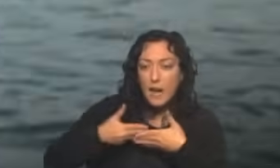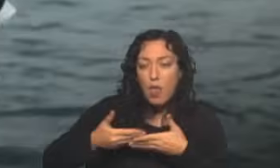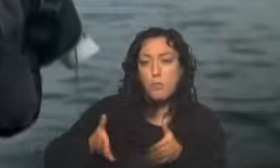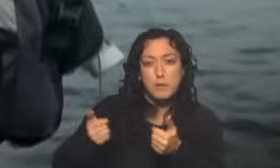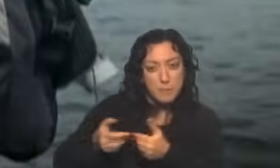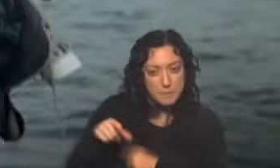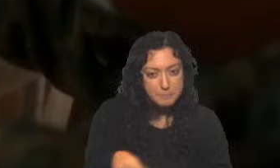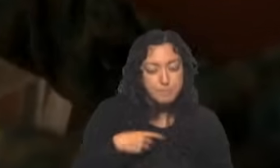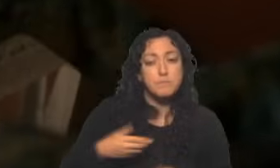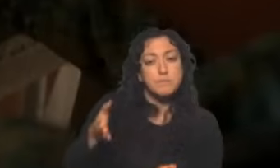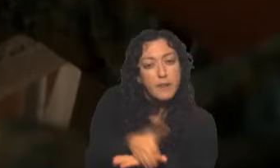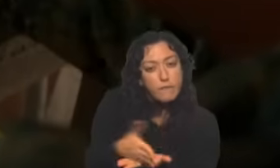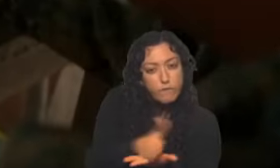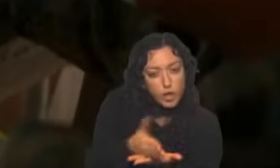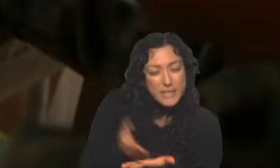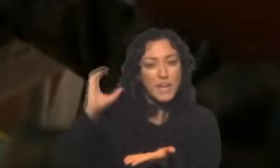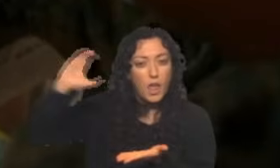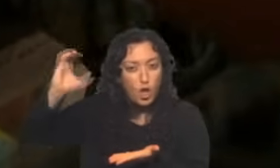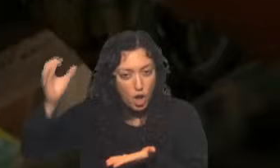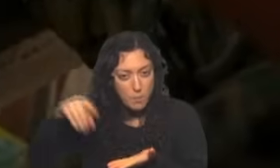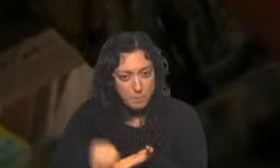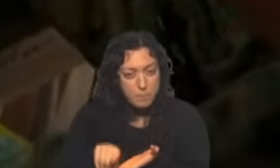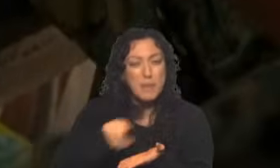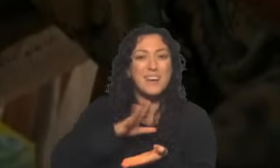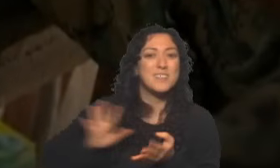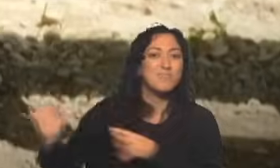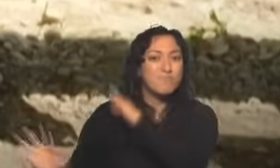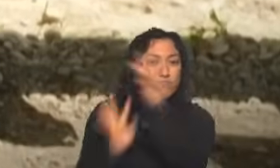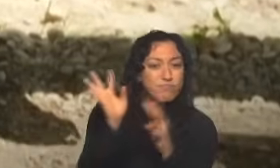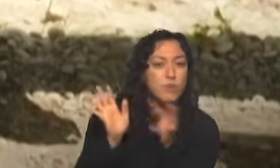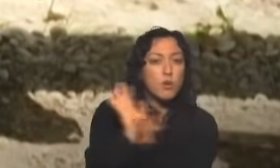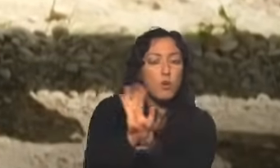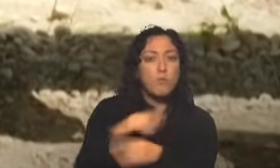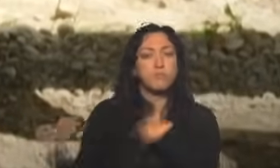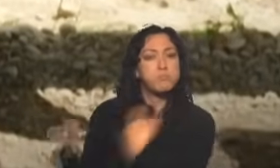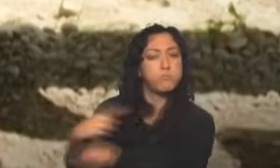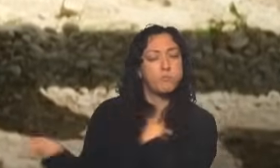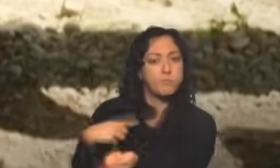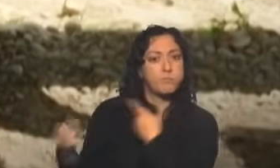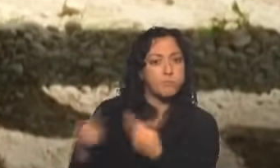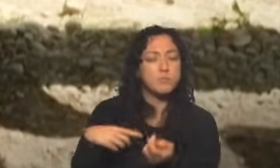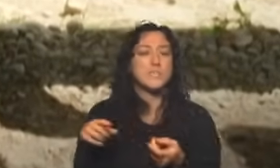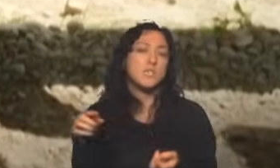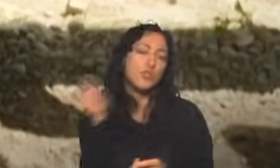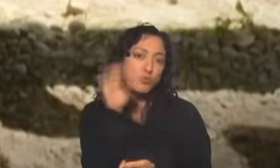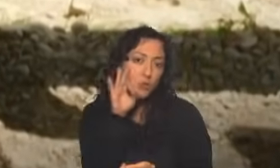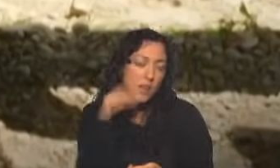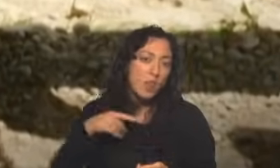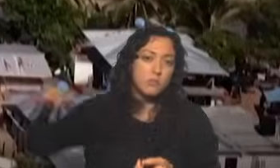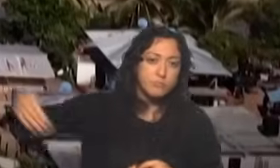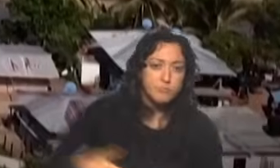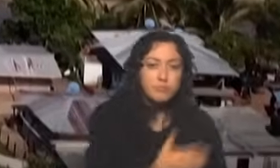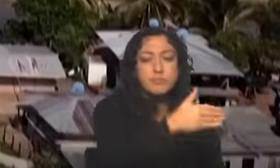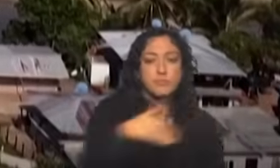Panamá. Ubicada en la frontera con Colombia, esta zona tupida se convirtió en un corredor migratorio hacia Estados Unidos y donde también operan